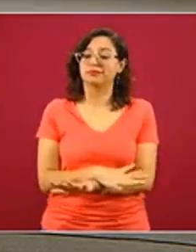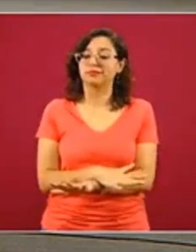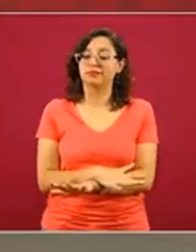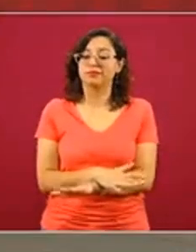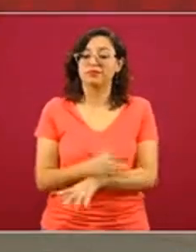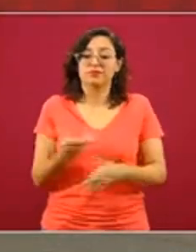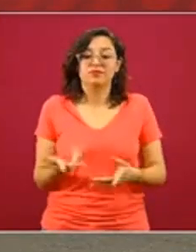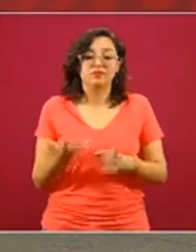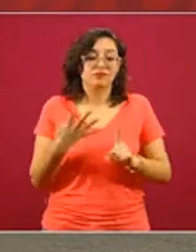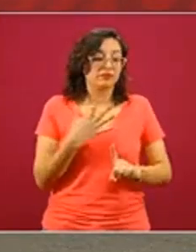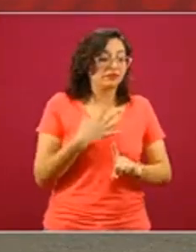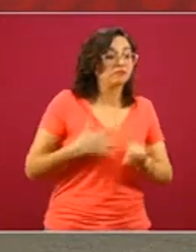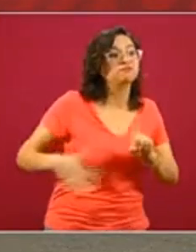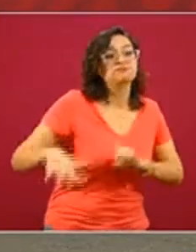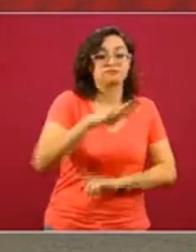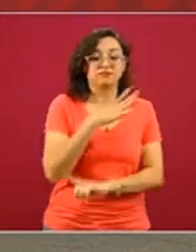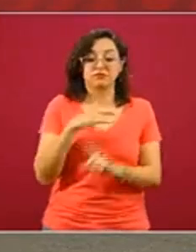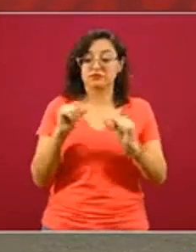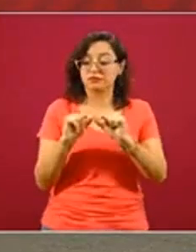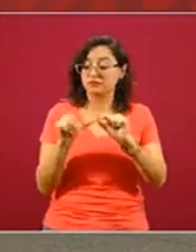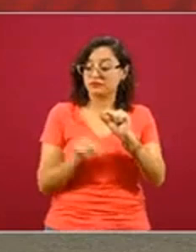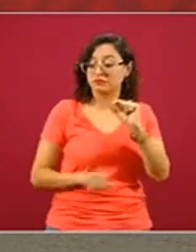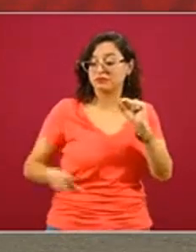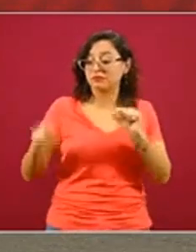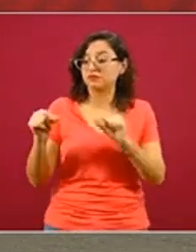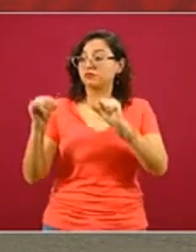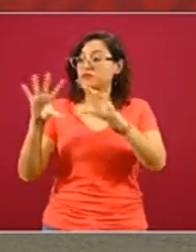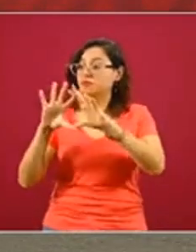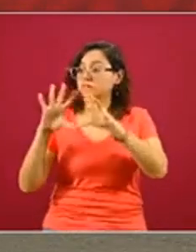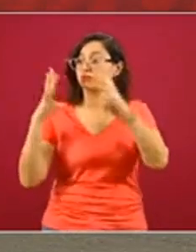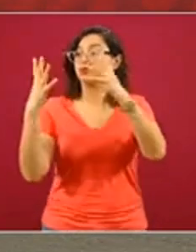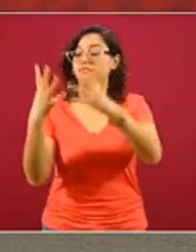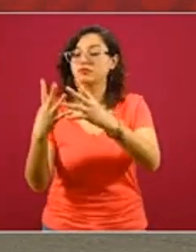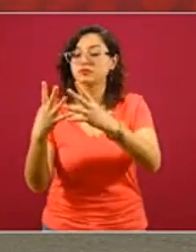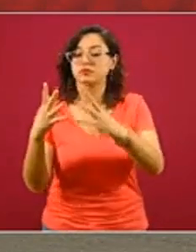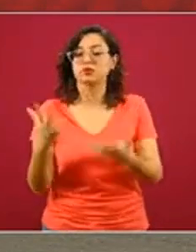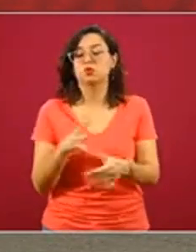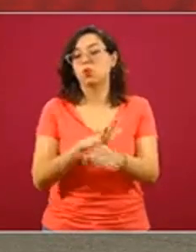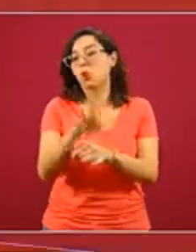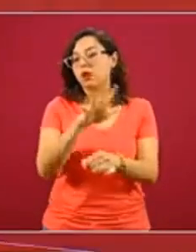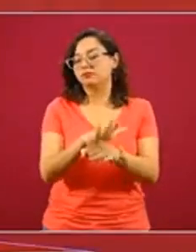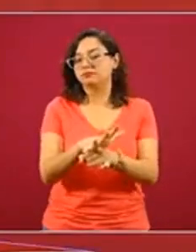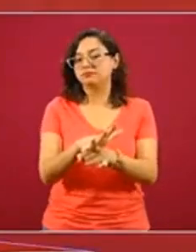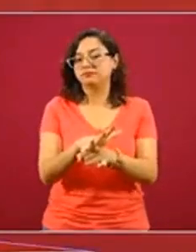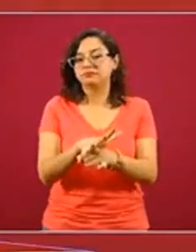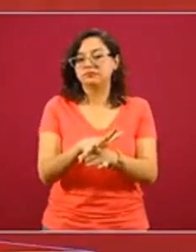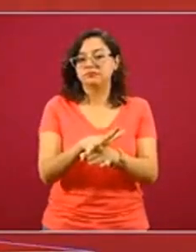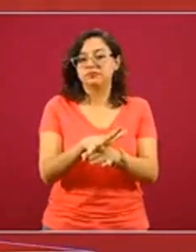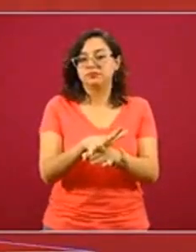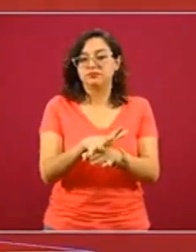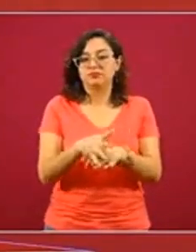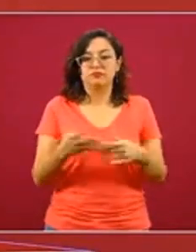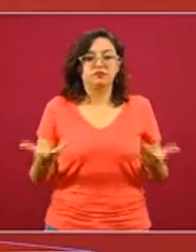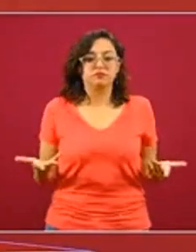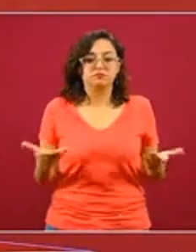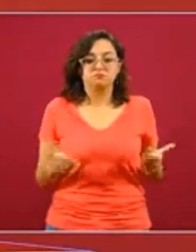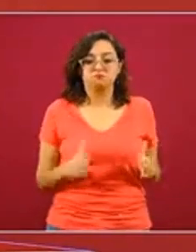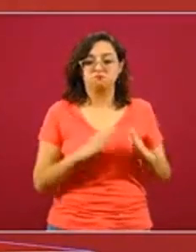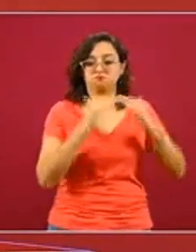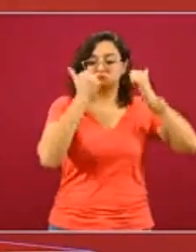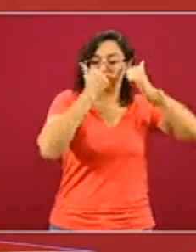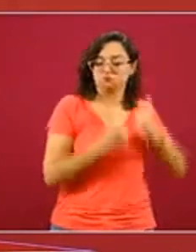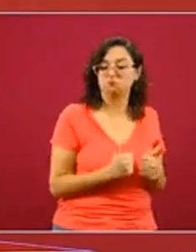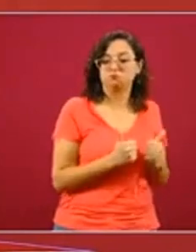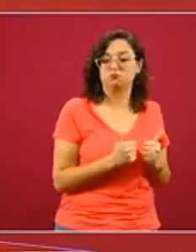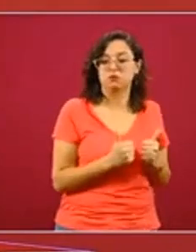nuestra sociedad, en México y también en el mundo. La perspectiva de que solo por restricción